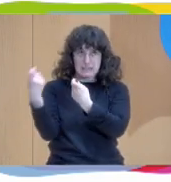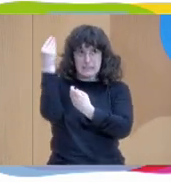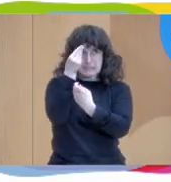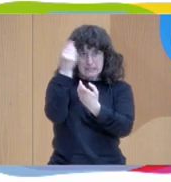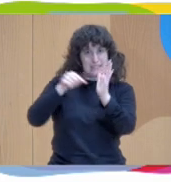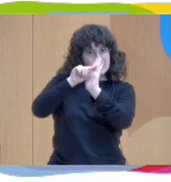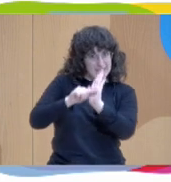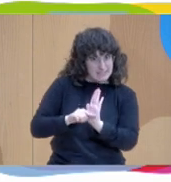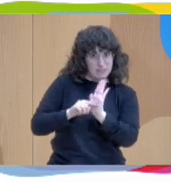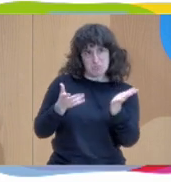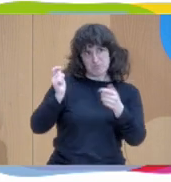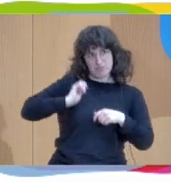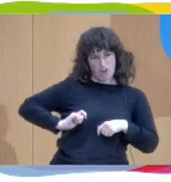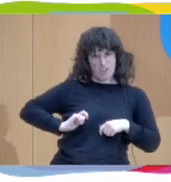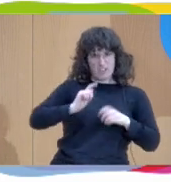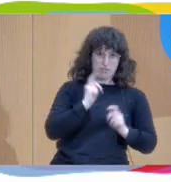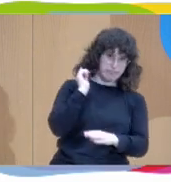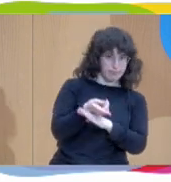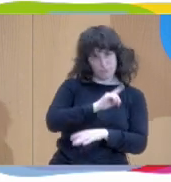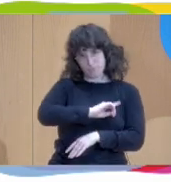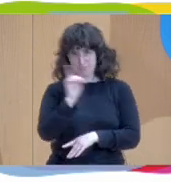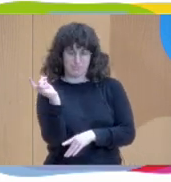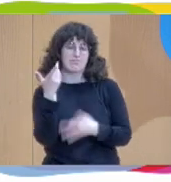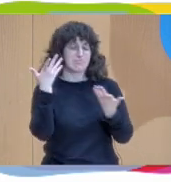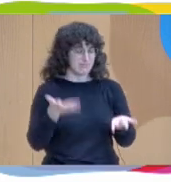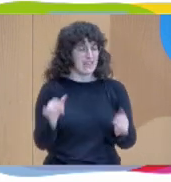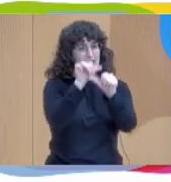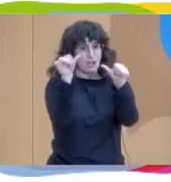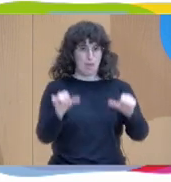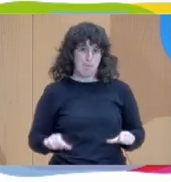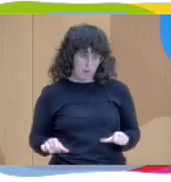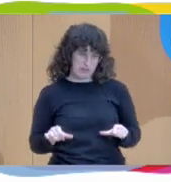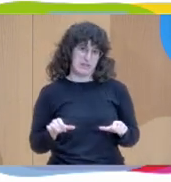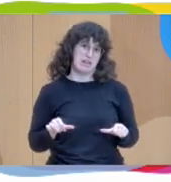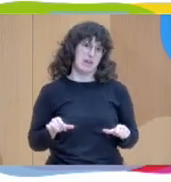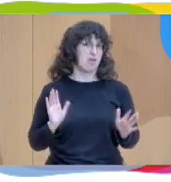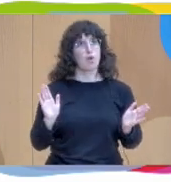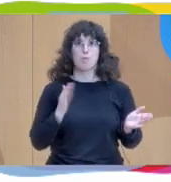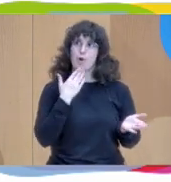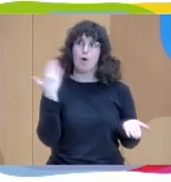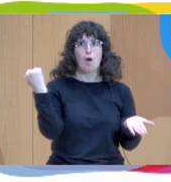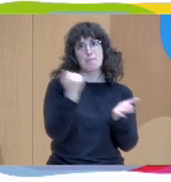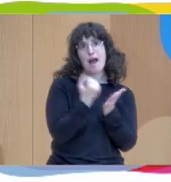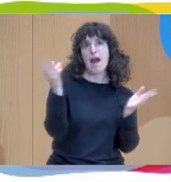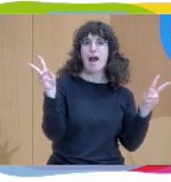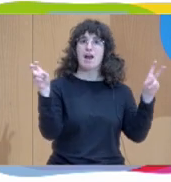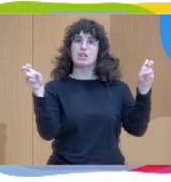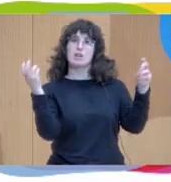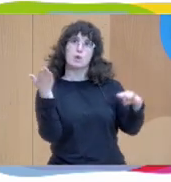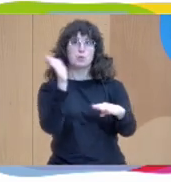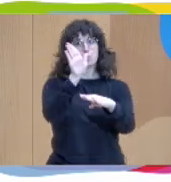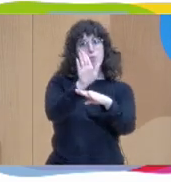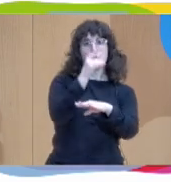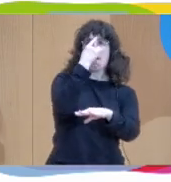modelo como algo que va mucho más allá de de una marca de de un título se necesita